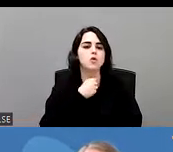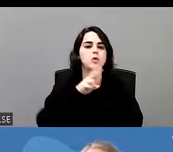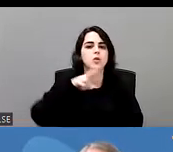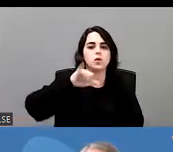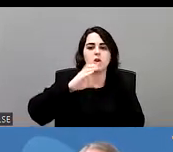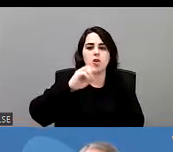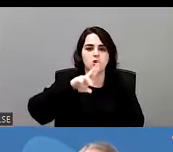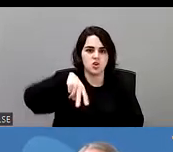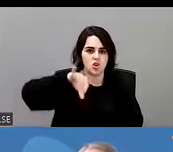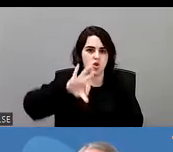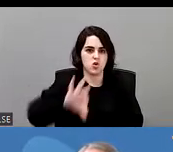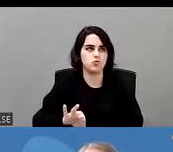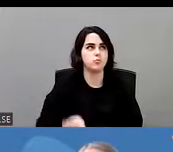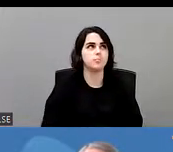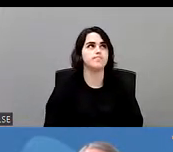unicornios.